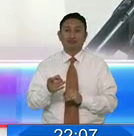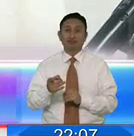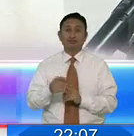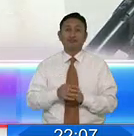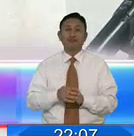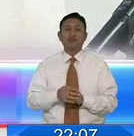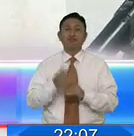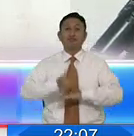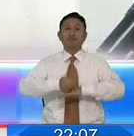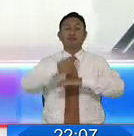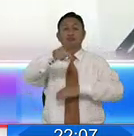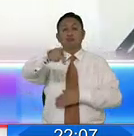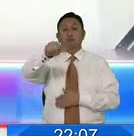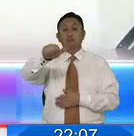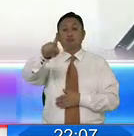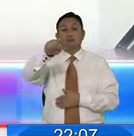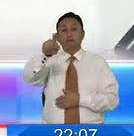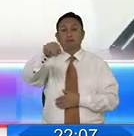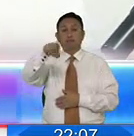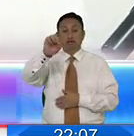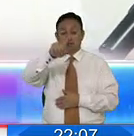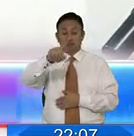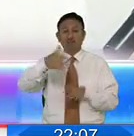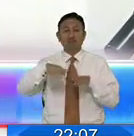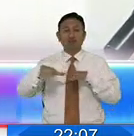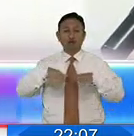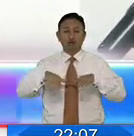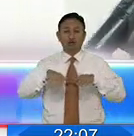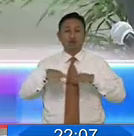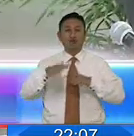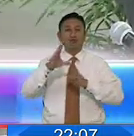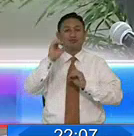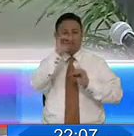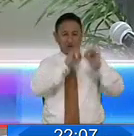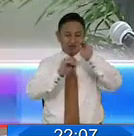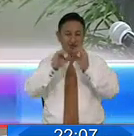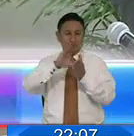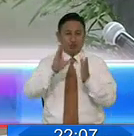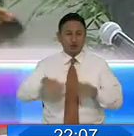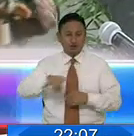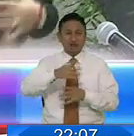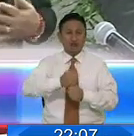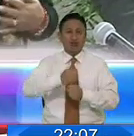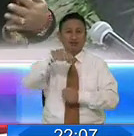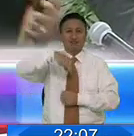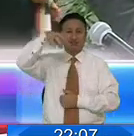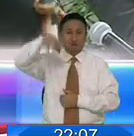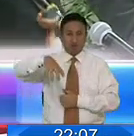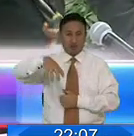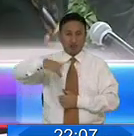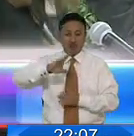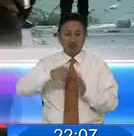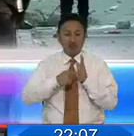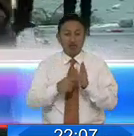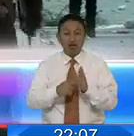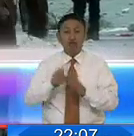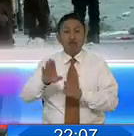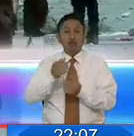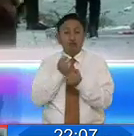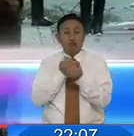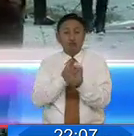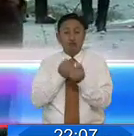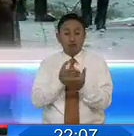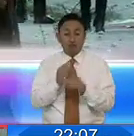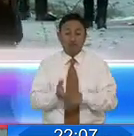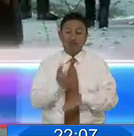coronel mario pazmiño coordinador del observatorio ciudadano de seguridad del estado para dar a conocer el informe realizado